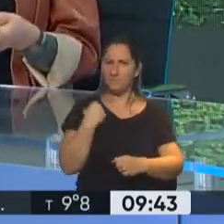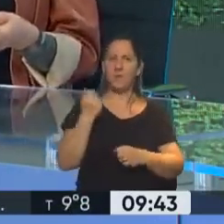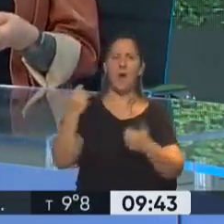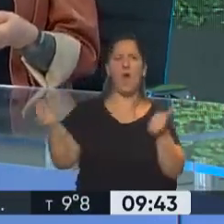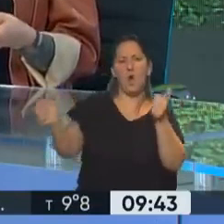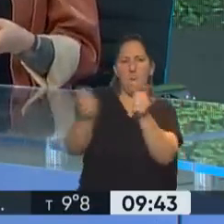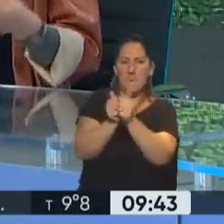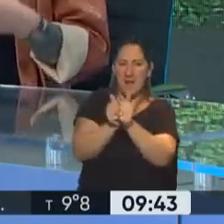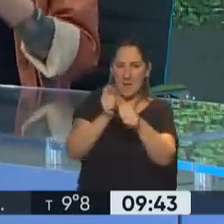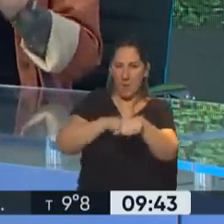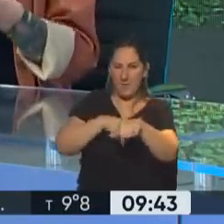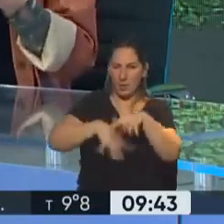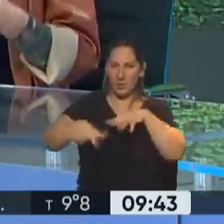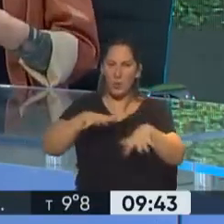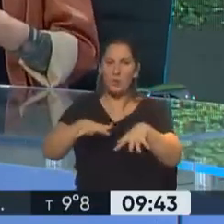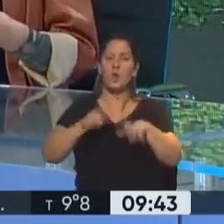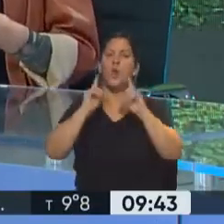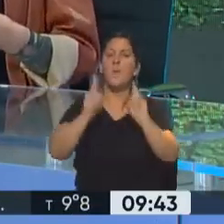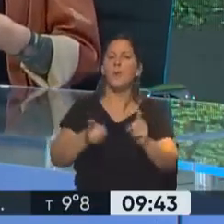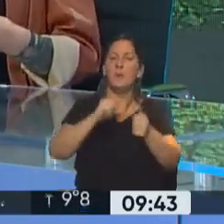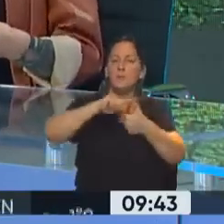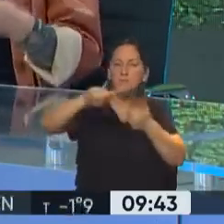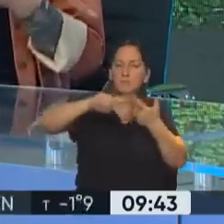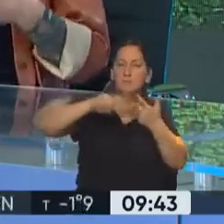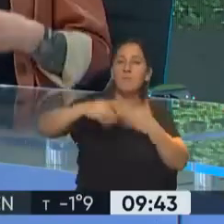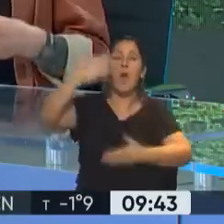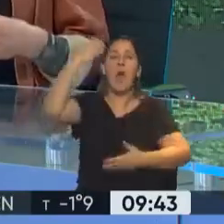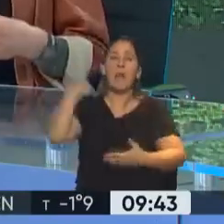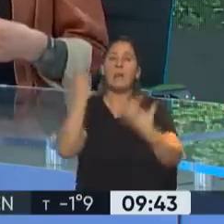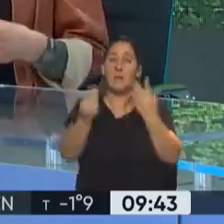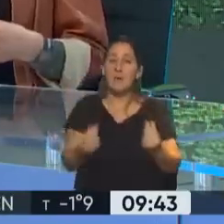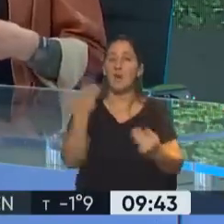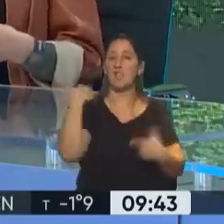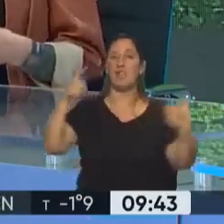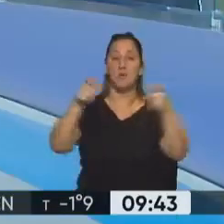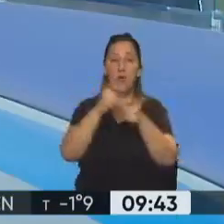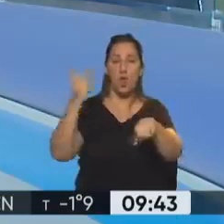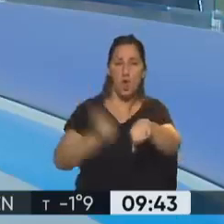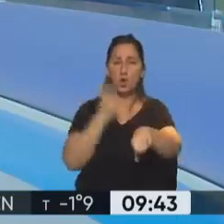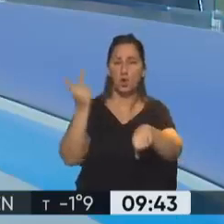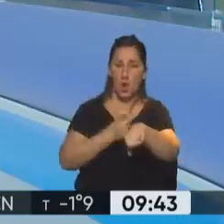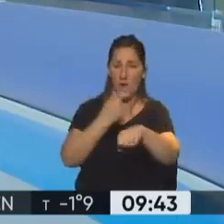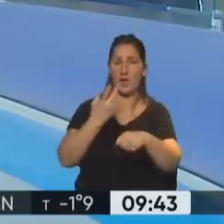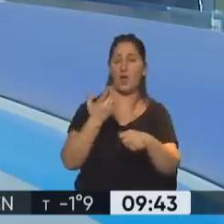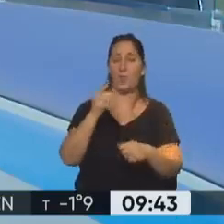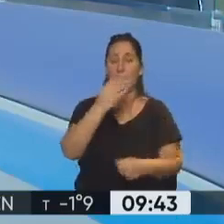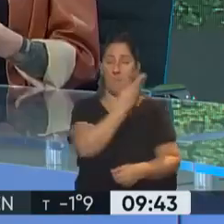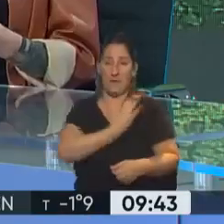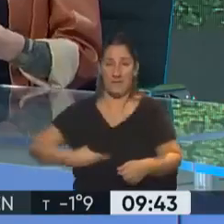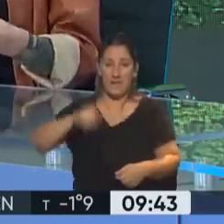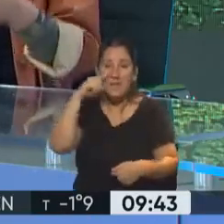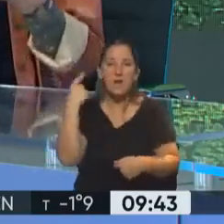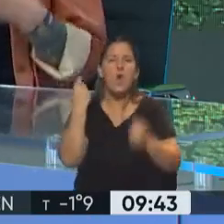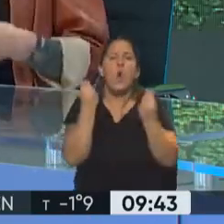acompañaban en este contexto pero haciendo un racconto hacia lo que pasó hacia atrás ayer esta reunión de más de dos horas en olivos con el presidente alberto fernández